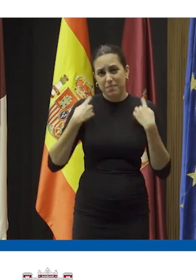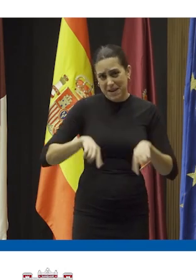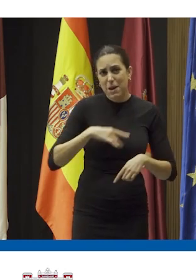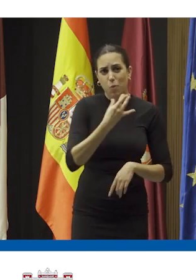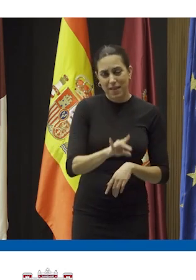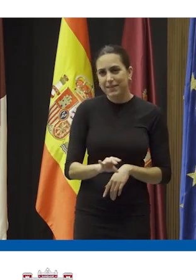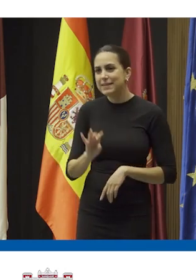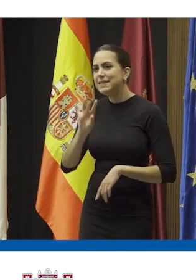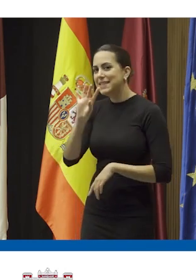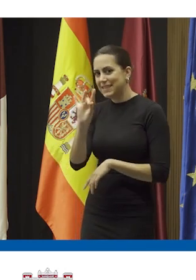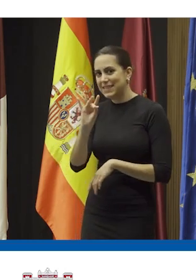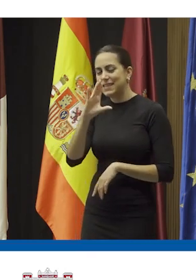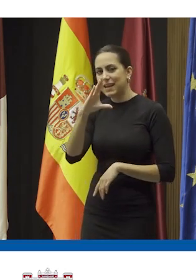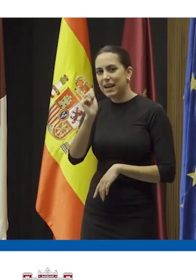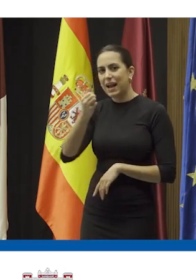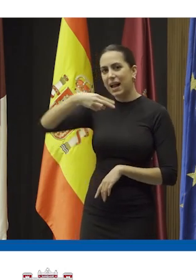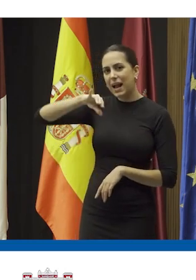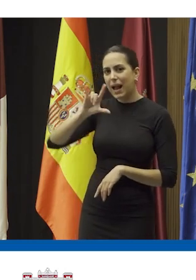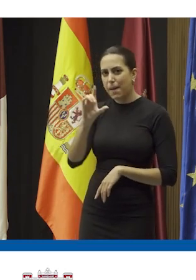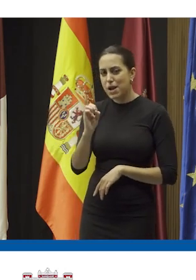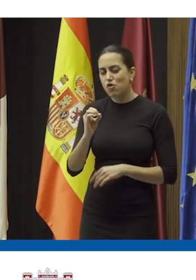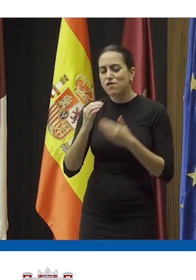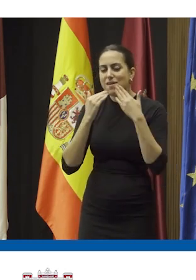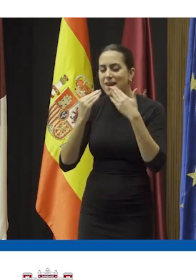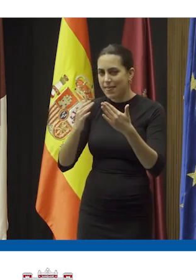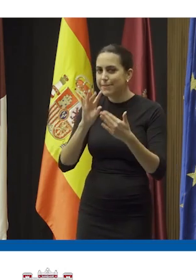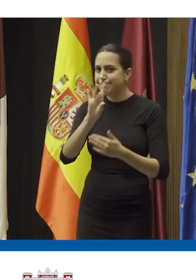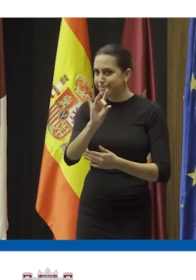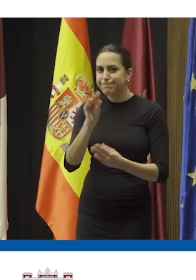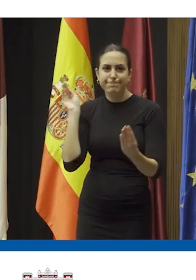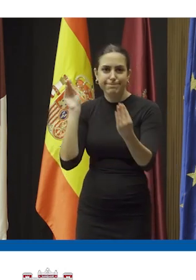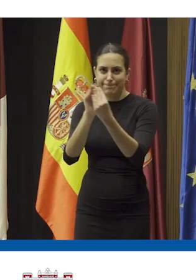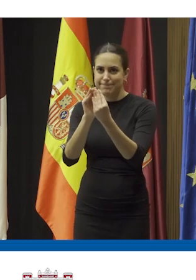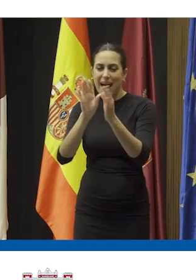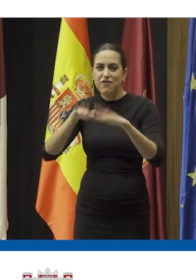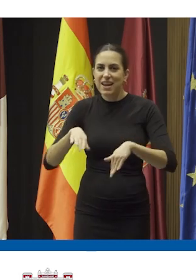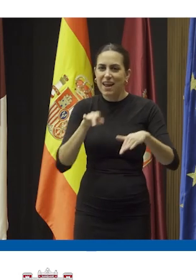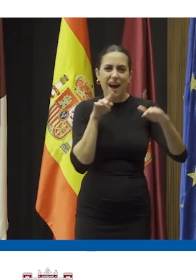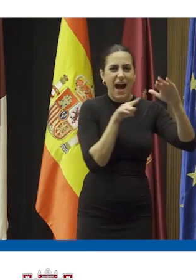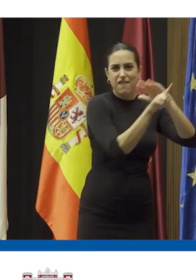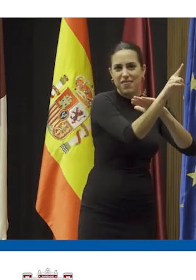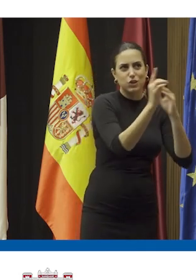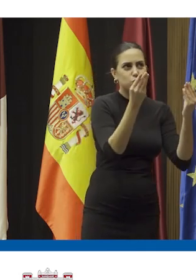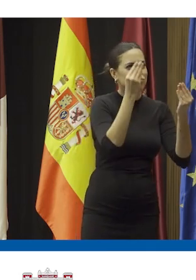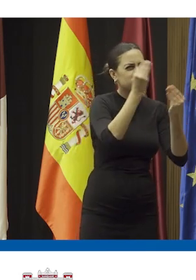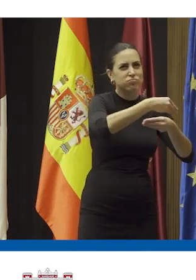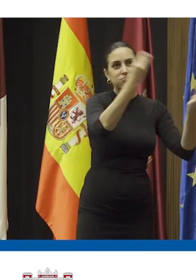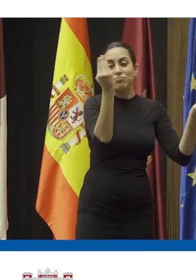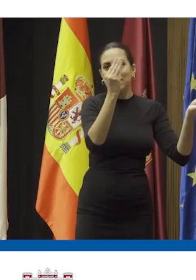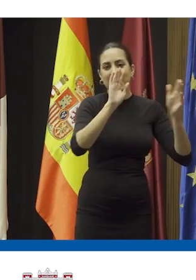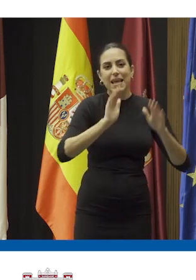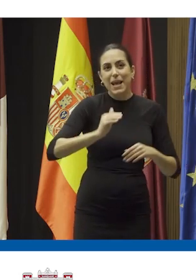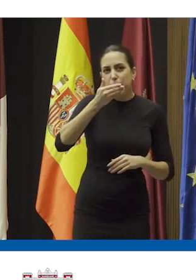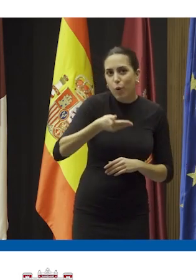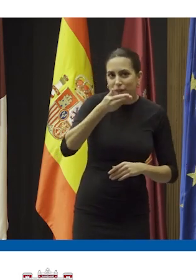Sí, Camilo, gracias. Indudablemente. Esos avances espectaculares y no tan espectaculares, lo que no se puede olvidar